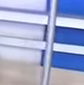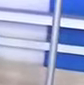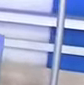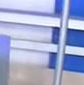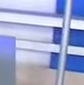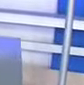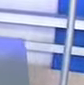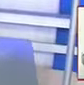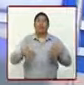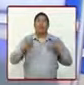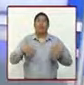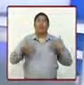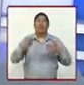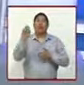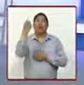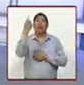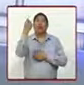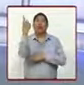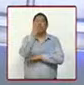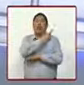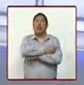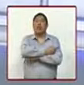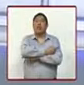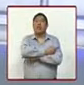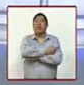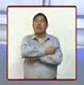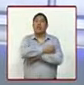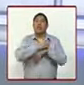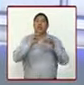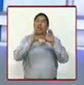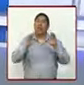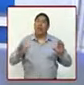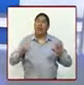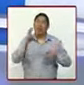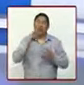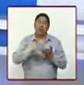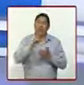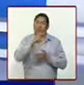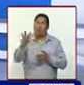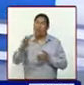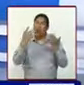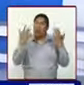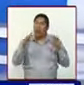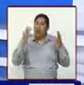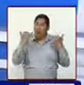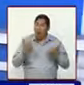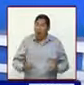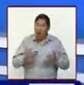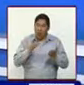Doce días nada más faltan para la realización del Censo de Población y Vivienda 2024 y hoy se ha firmado un nuevo